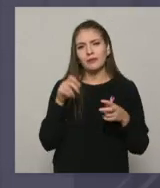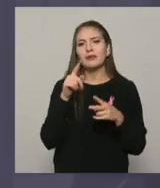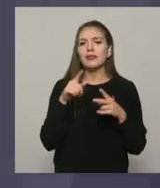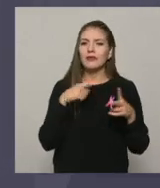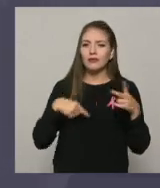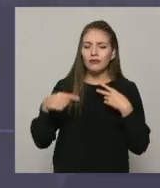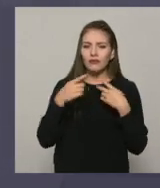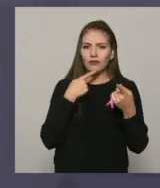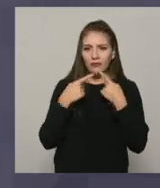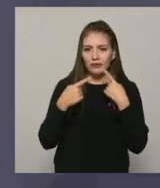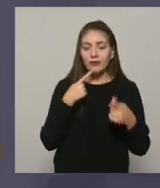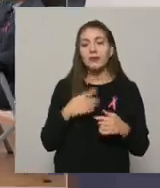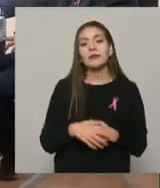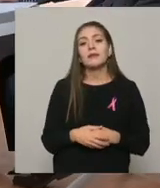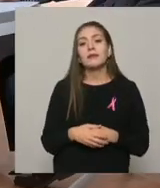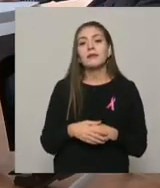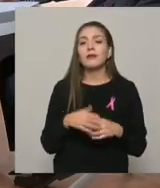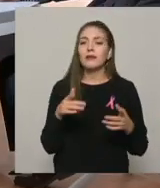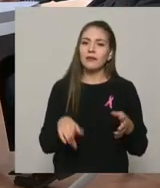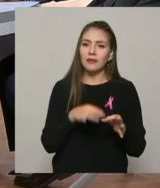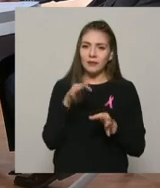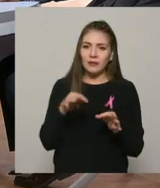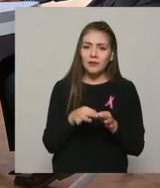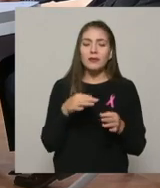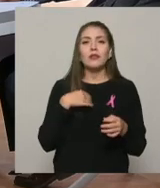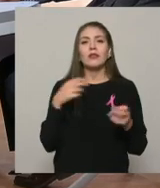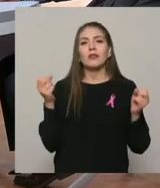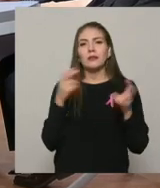público querido. Yo los espero de lunes a viernes a partir de las